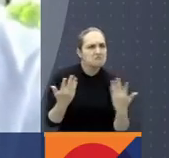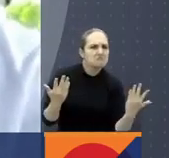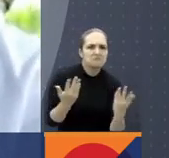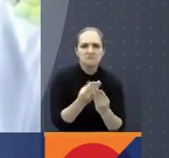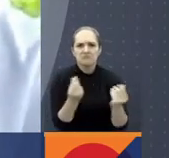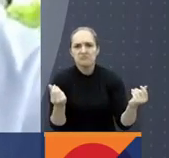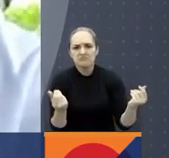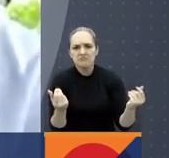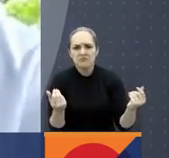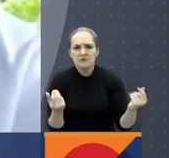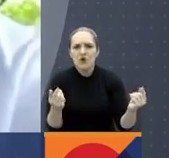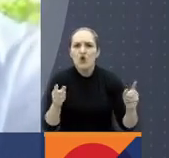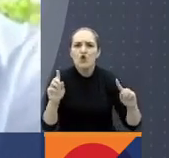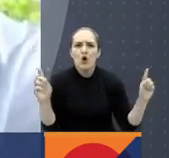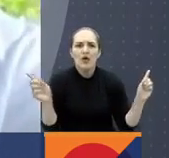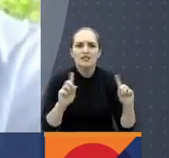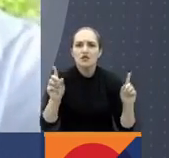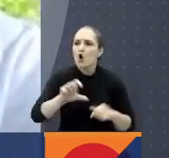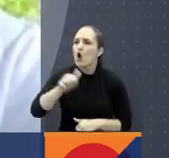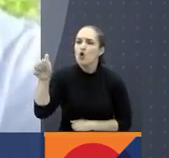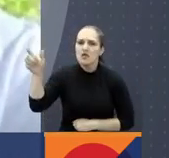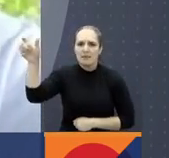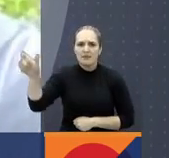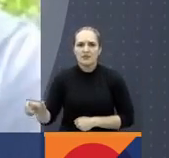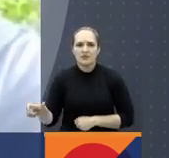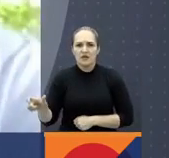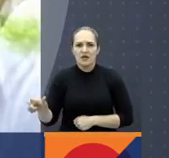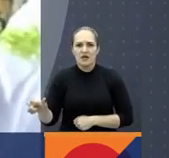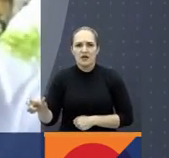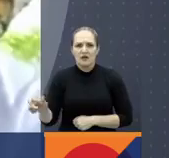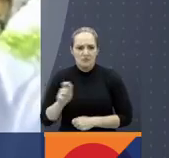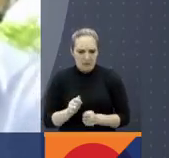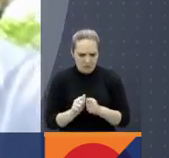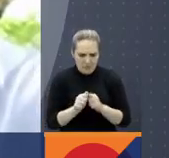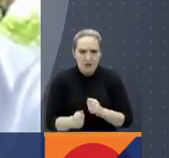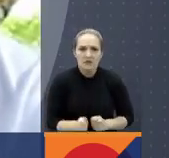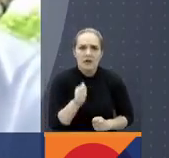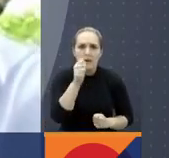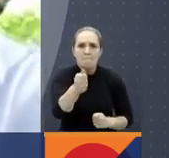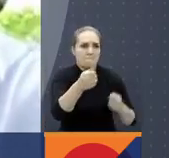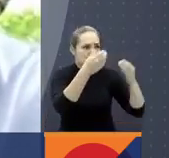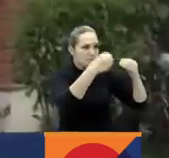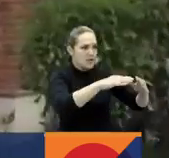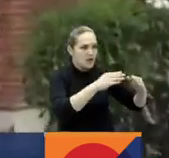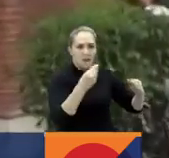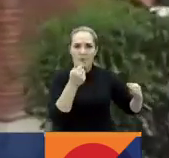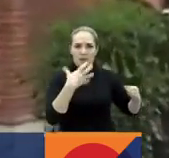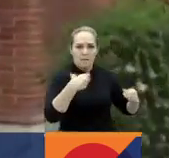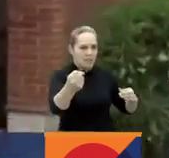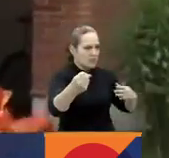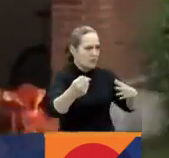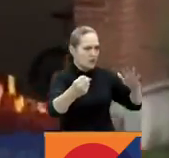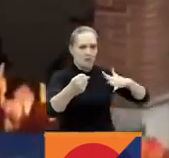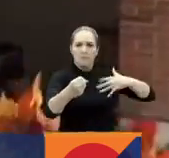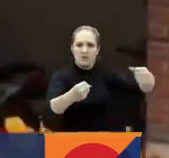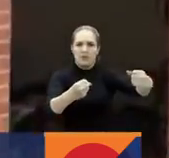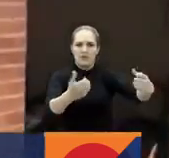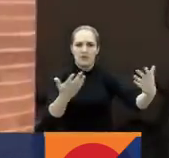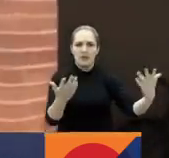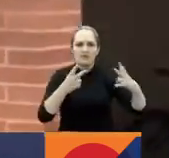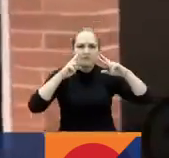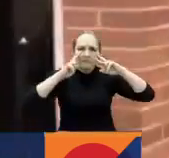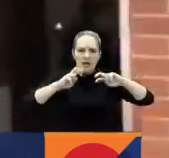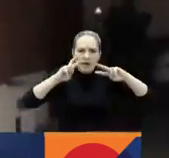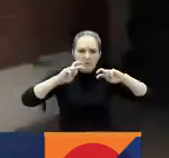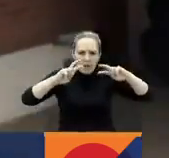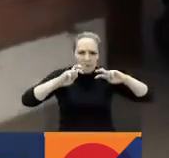pues lo tiene o lo adjudicó otra persona y pues yo salí perdiendo la casa y salí perdiendo el dinero. El proceso de investigación avanza